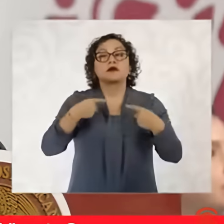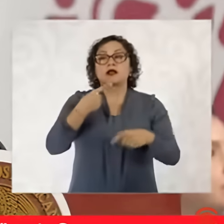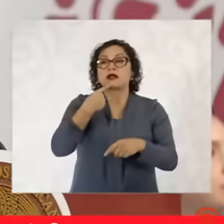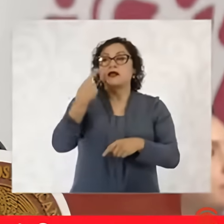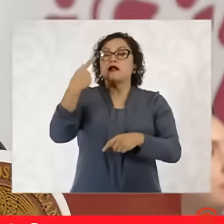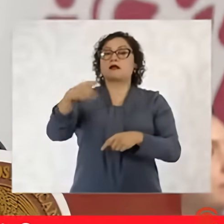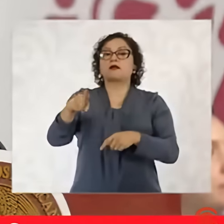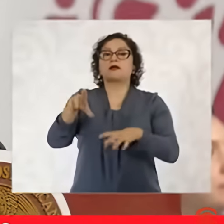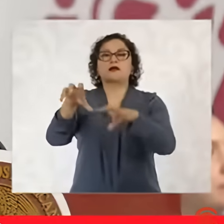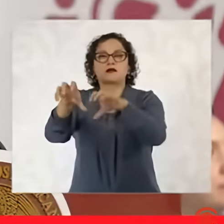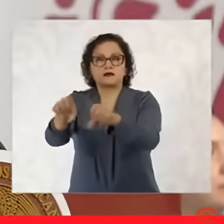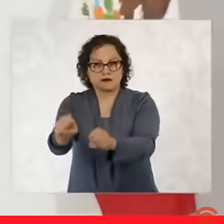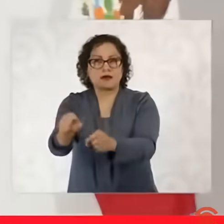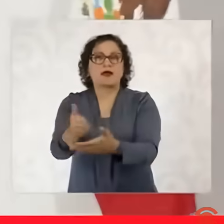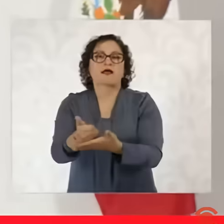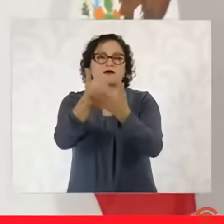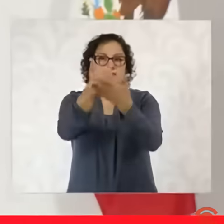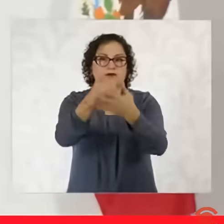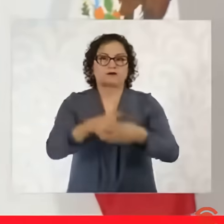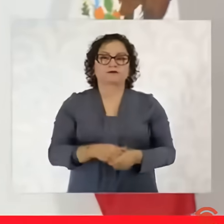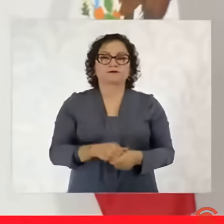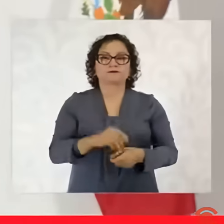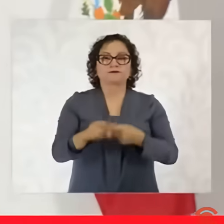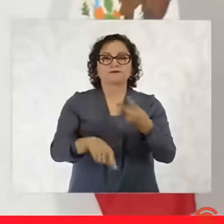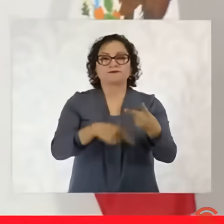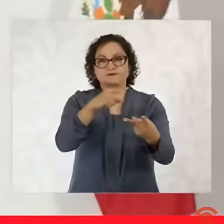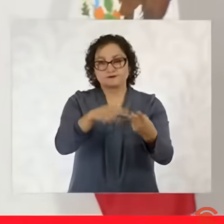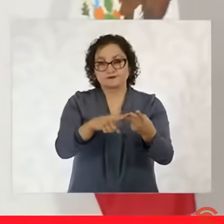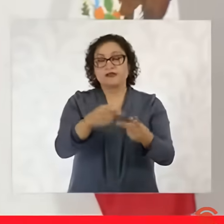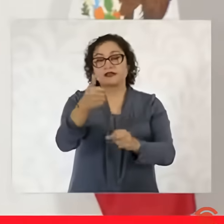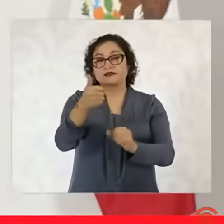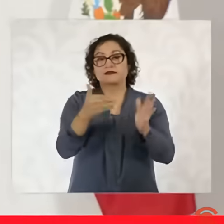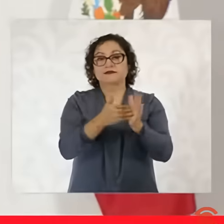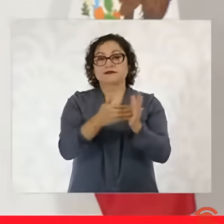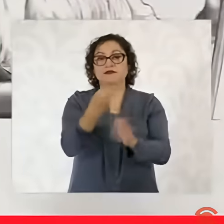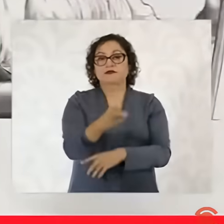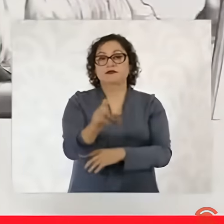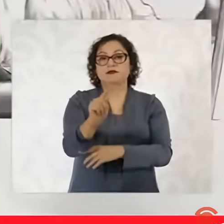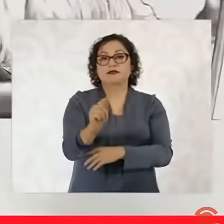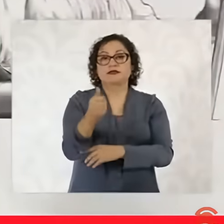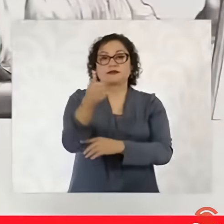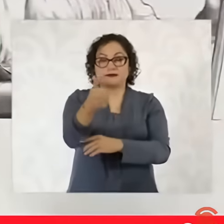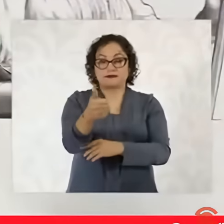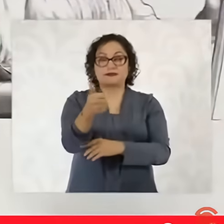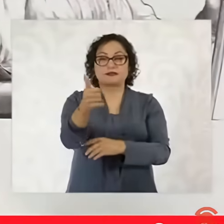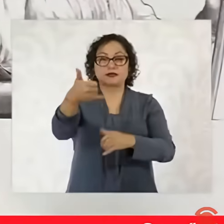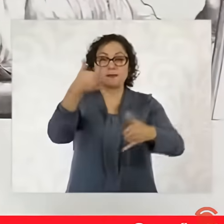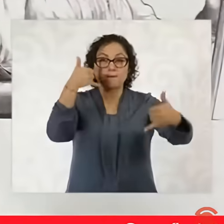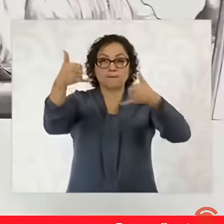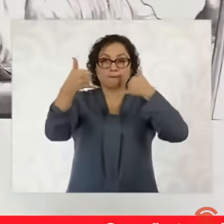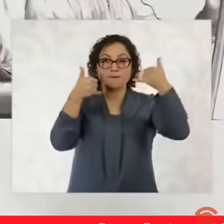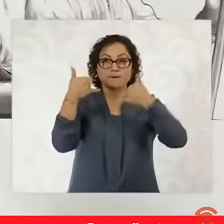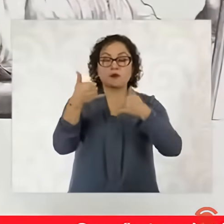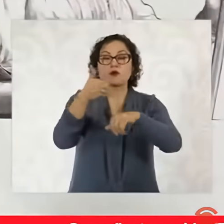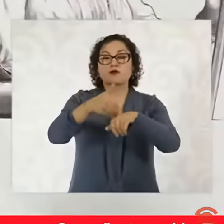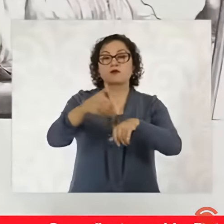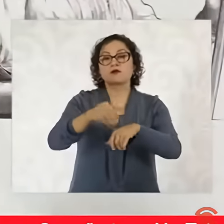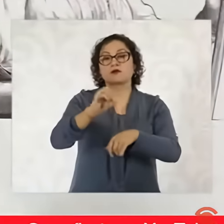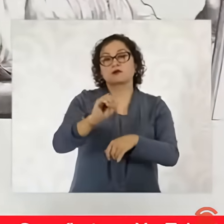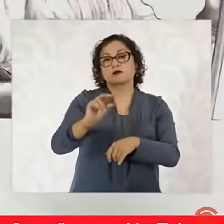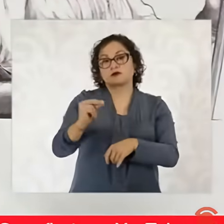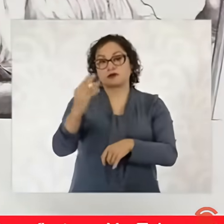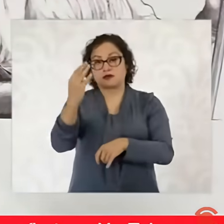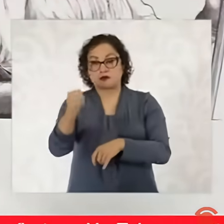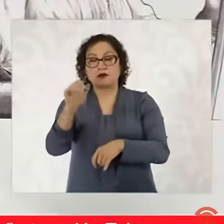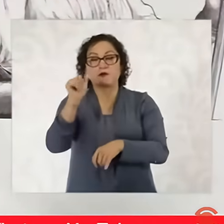delictiva. Asimismo, se atendieron 6,276 llamadas de ciudadanos que se comunicaron al 089 con